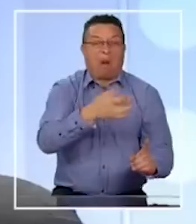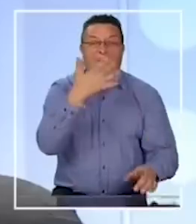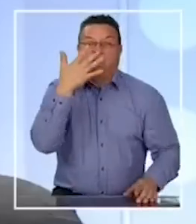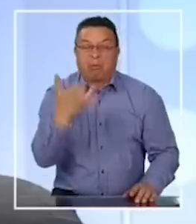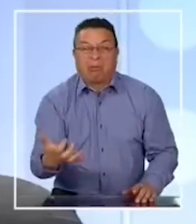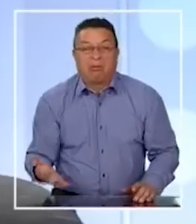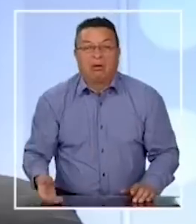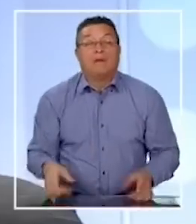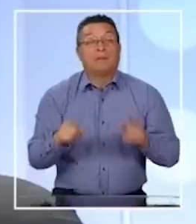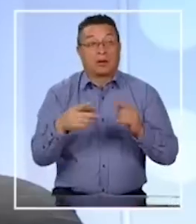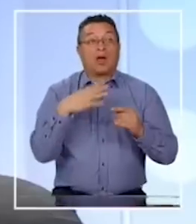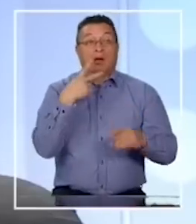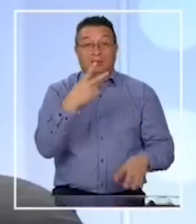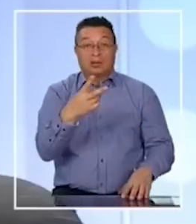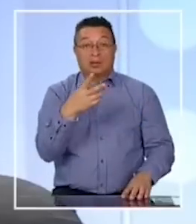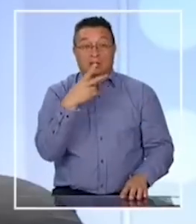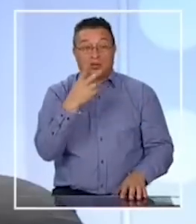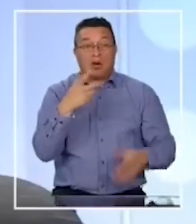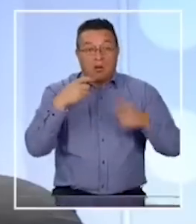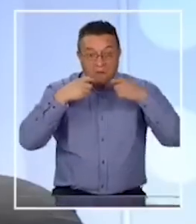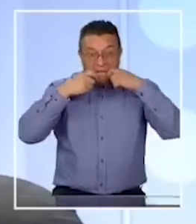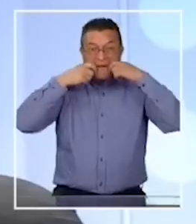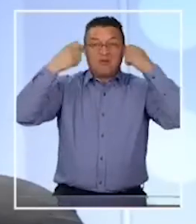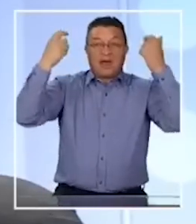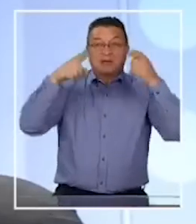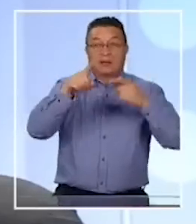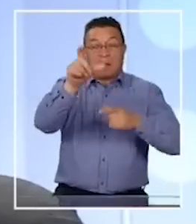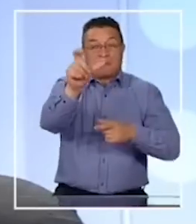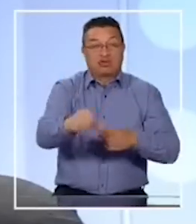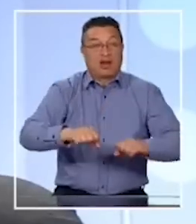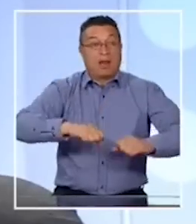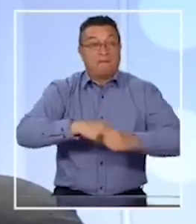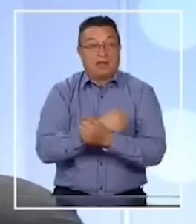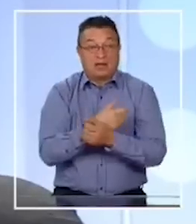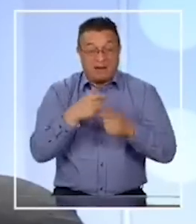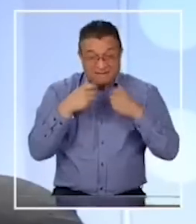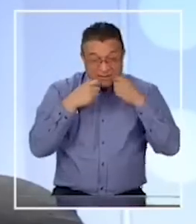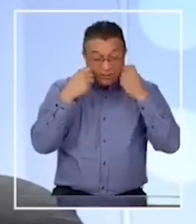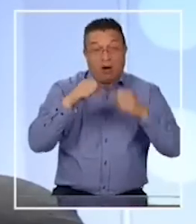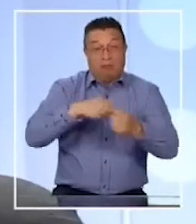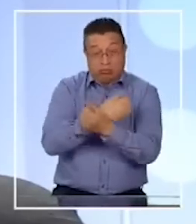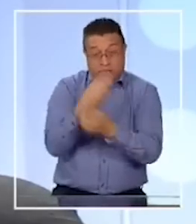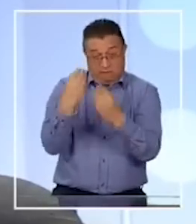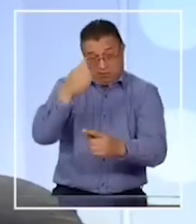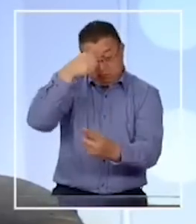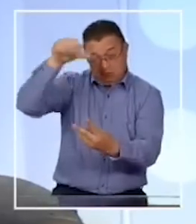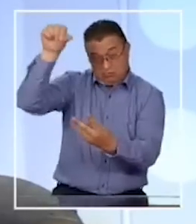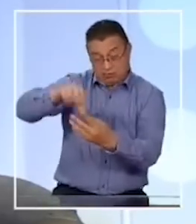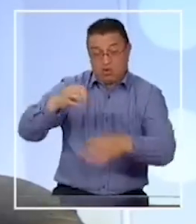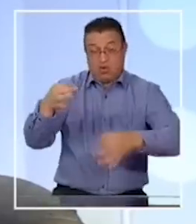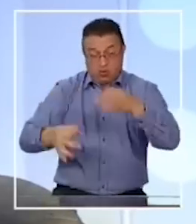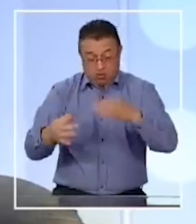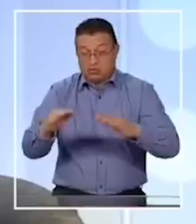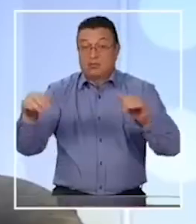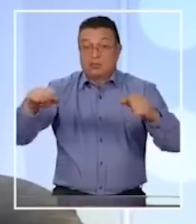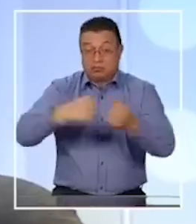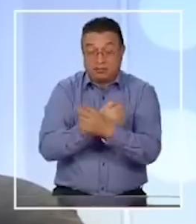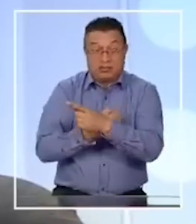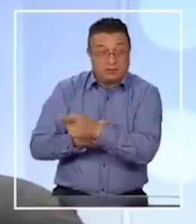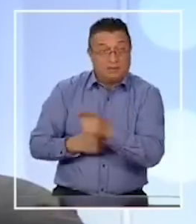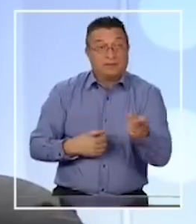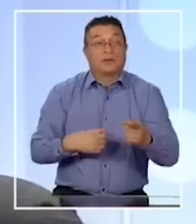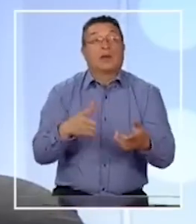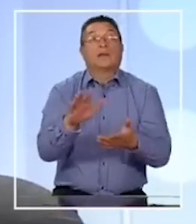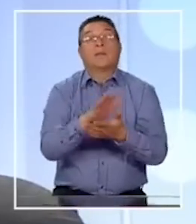la humillación por ejemplo que se le hace a una persona que está presa y bien presa porque cometió el delito hubo un juicio justo está preso